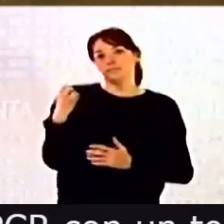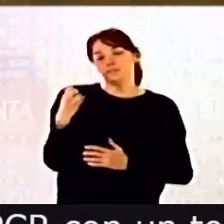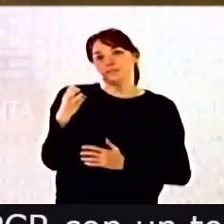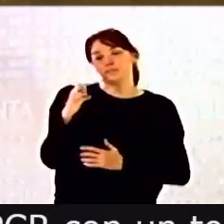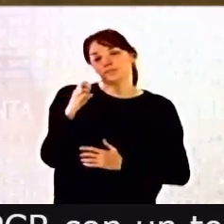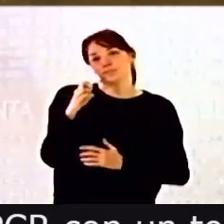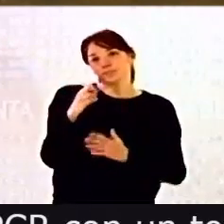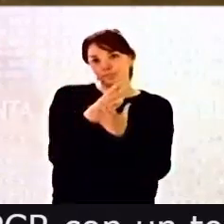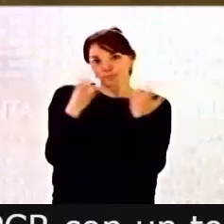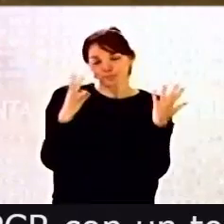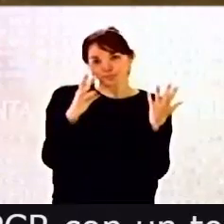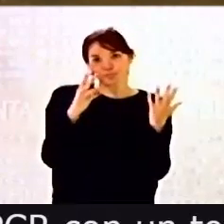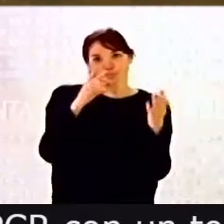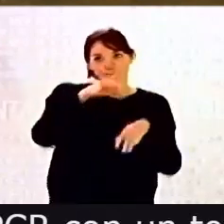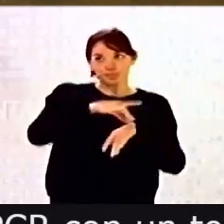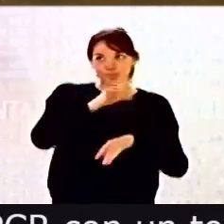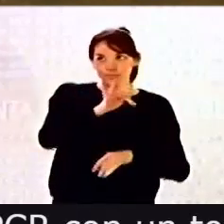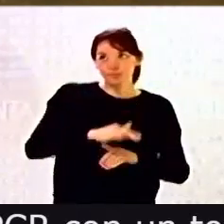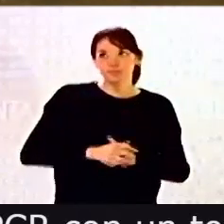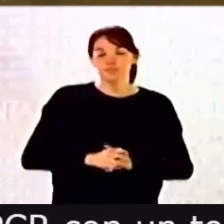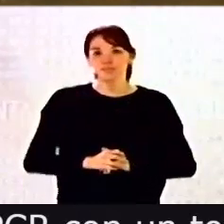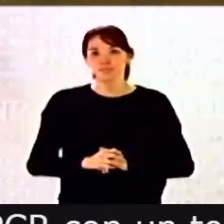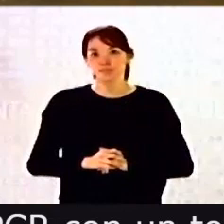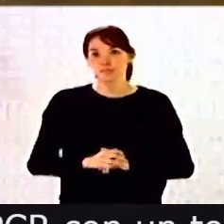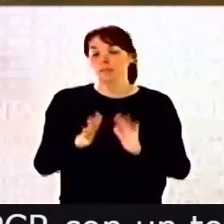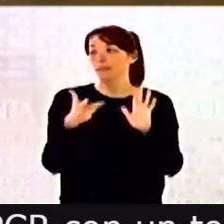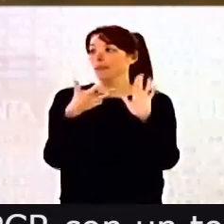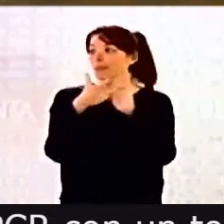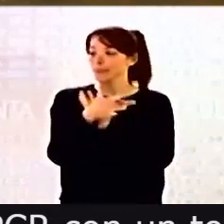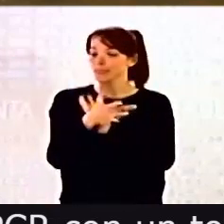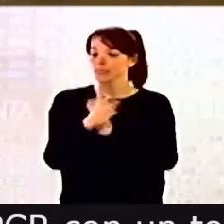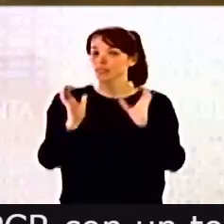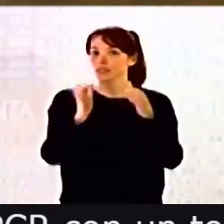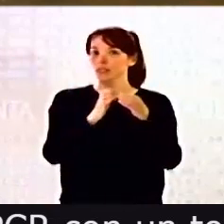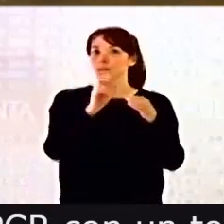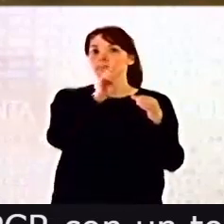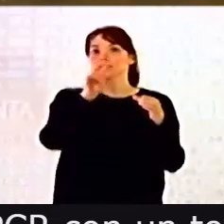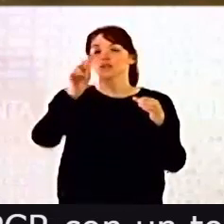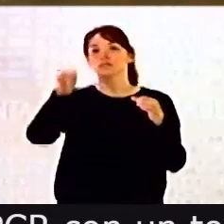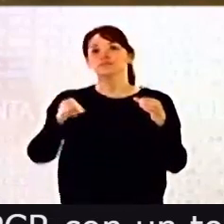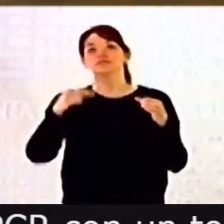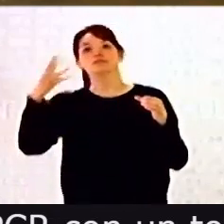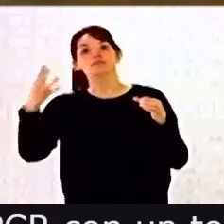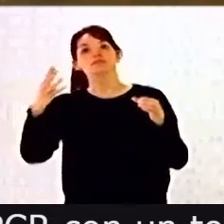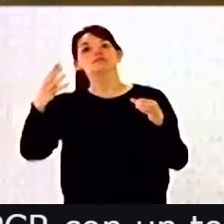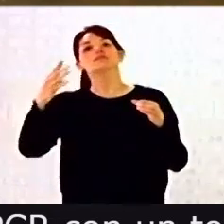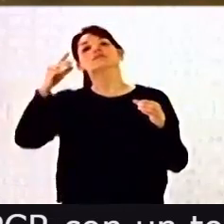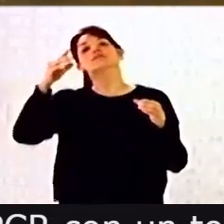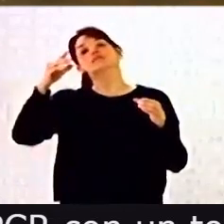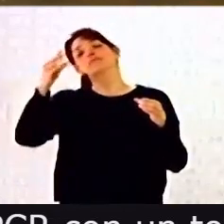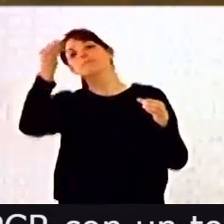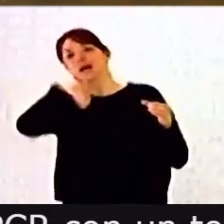positivas, lo que supone un 22,4% más de positivos.